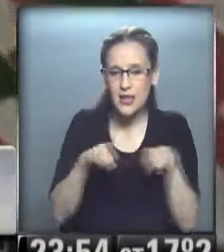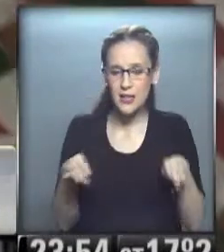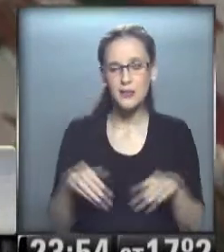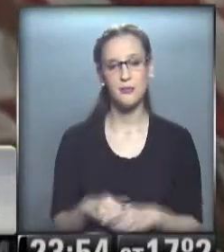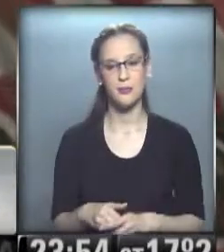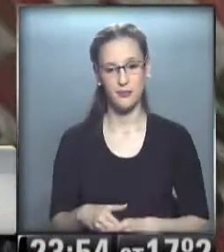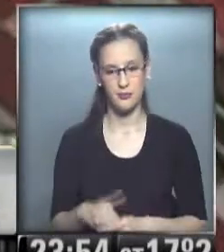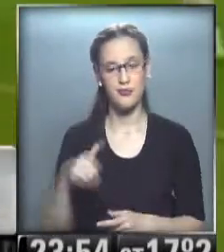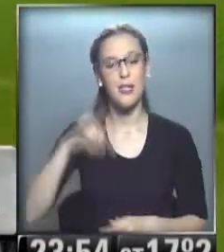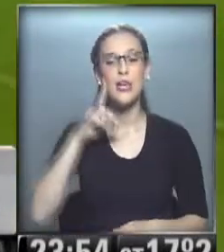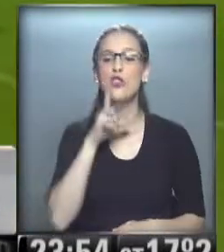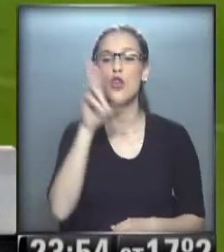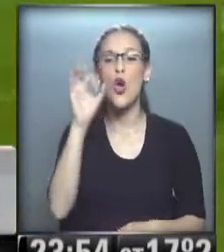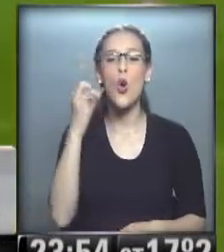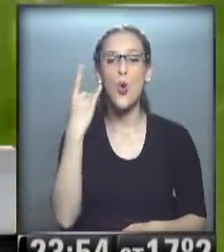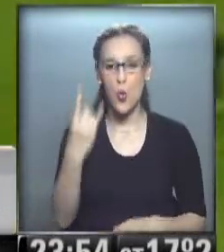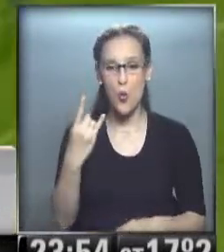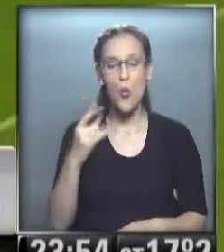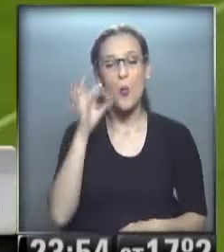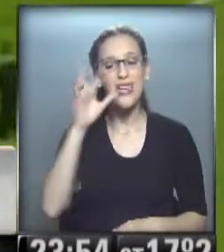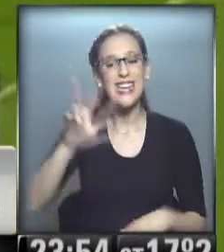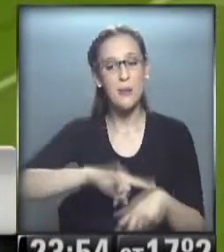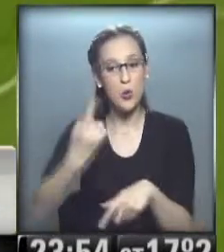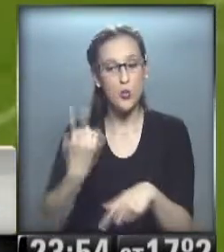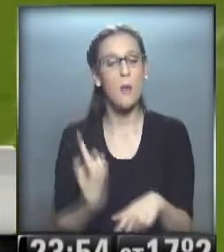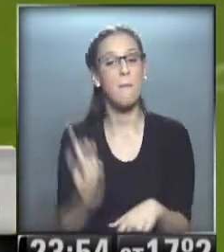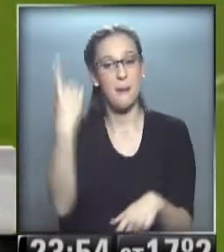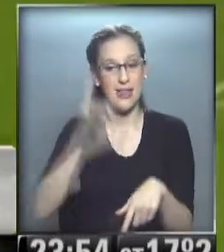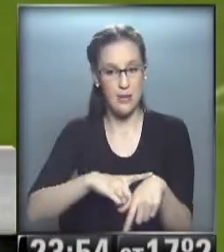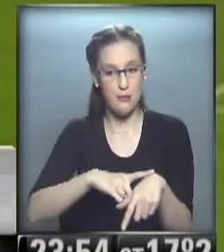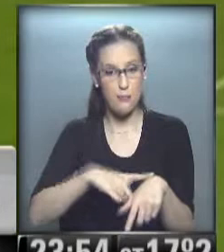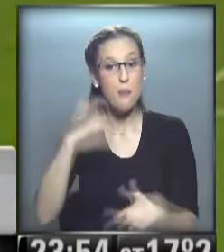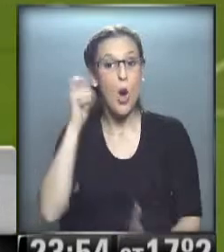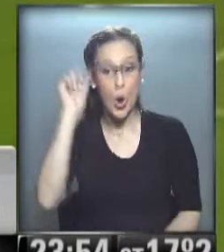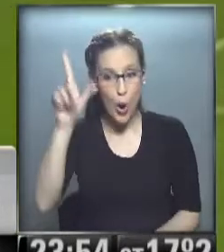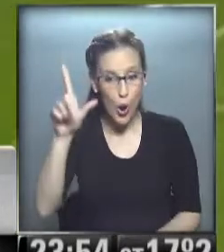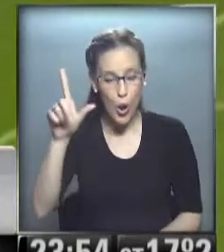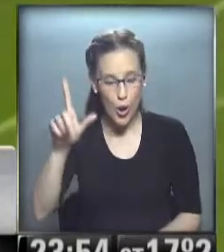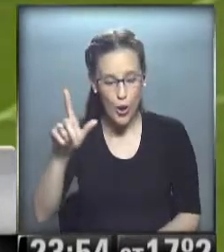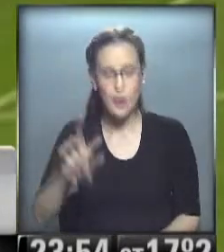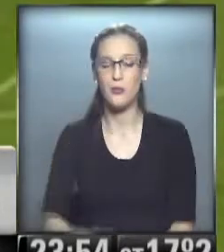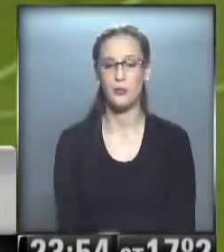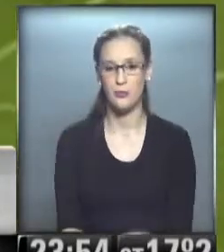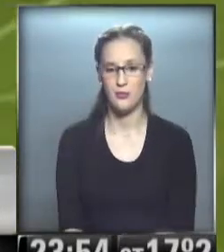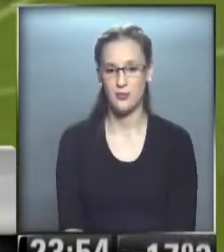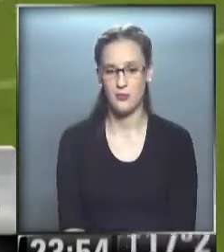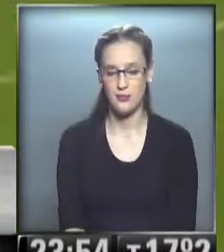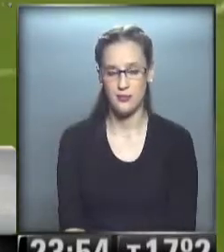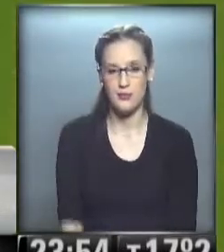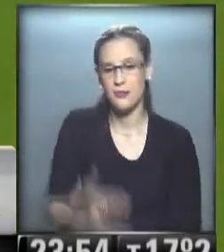Mitroglou iba a marcar a los 23 minutos de la primera etapa y Torosidis, el último, para decretar